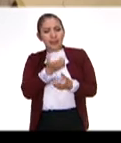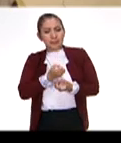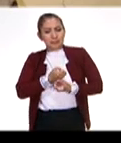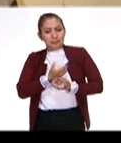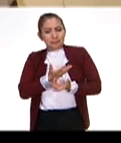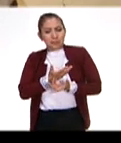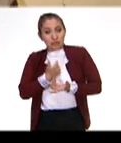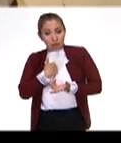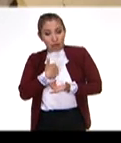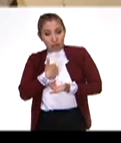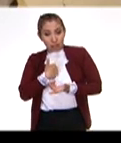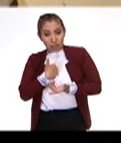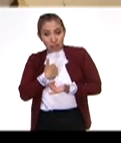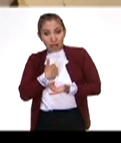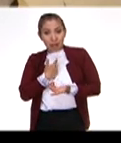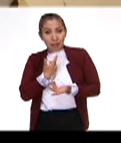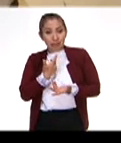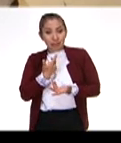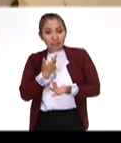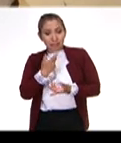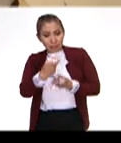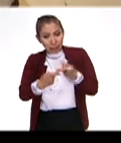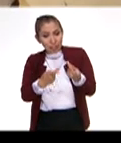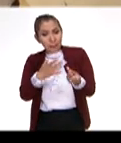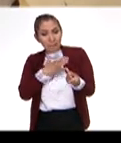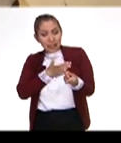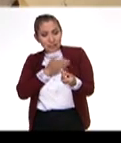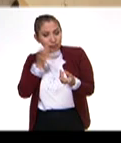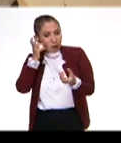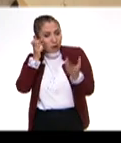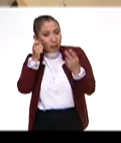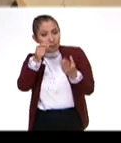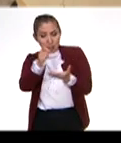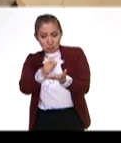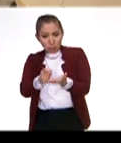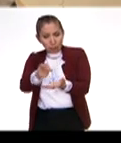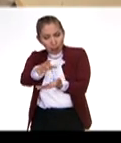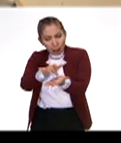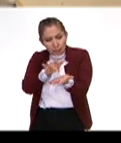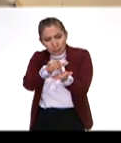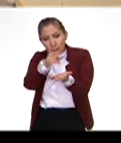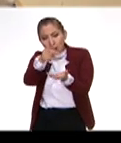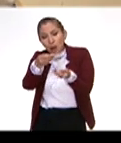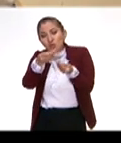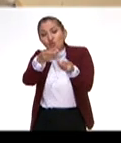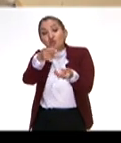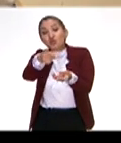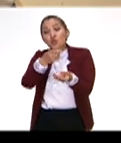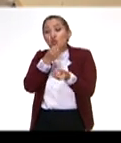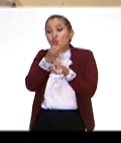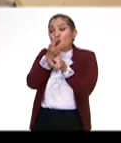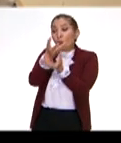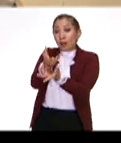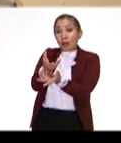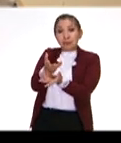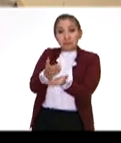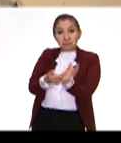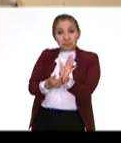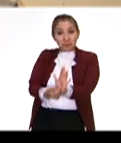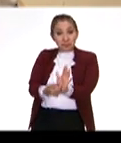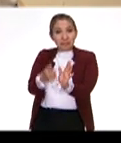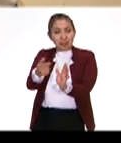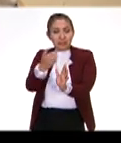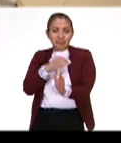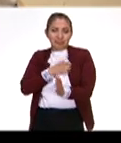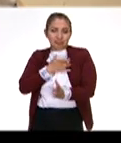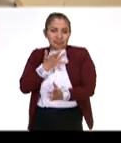decir y que yo presto pues mis oídos y luego mi pluma para dar a conocer lo que él quiere decir y expresar, pues